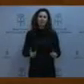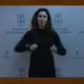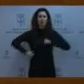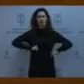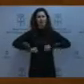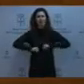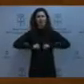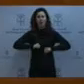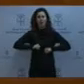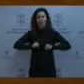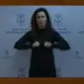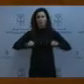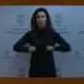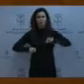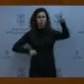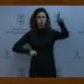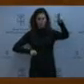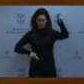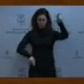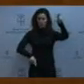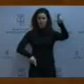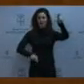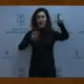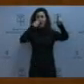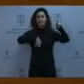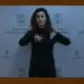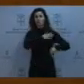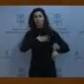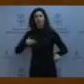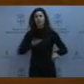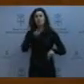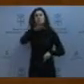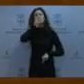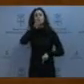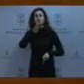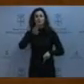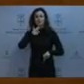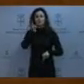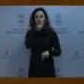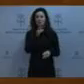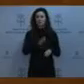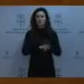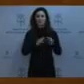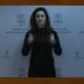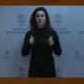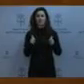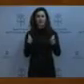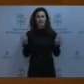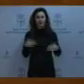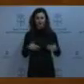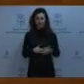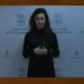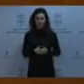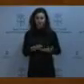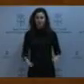de punta a punta, salvo que ustedes quieran que los niños se empadronen malamente donde no viven. Y entonces